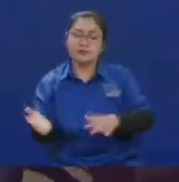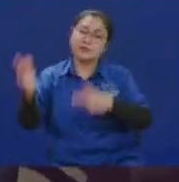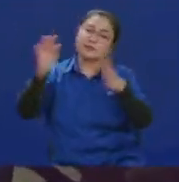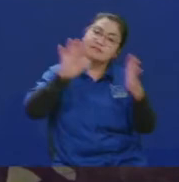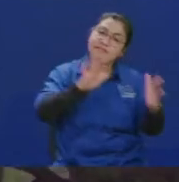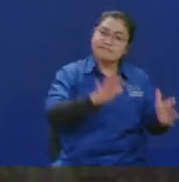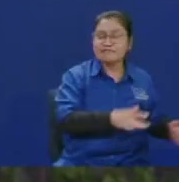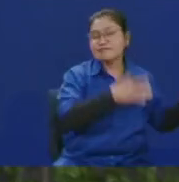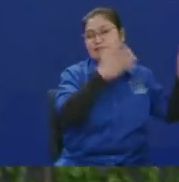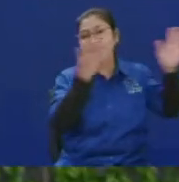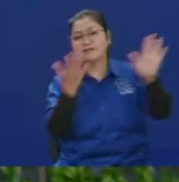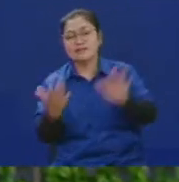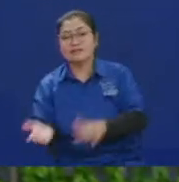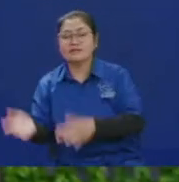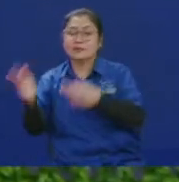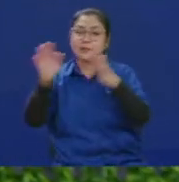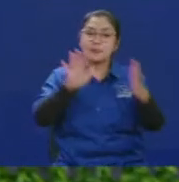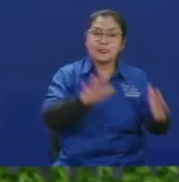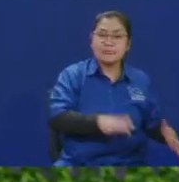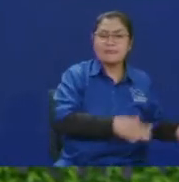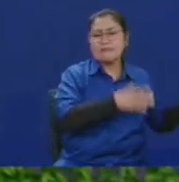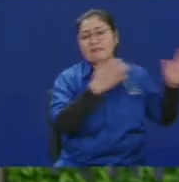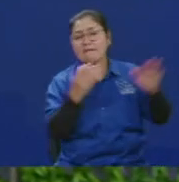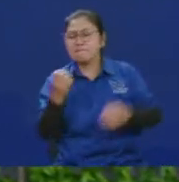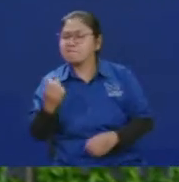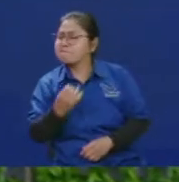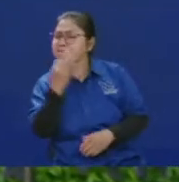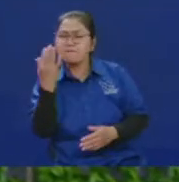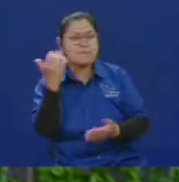Tenemos un Dios poderoso, iglesia. ¿Cuántos dicen amén?